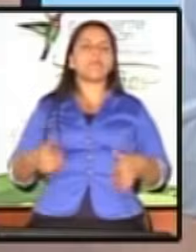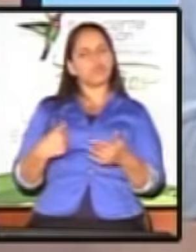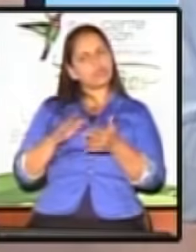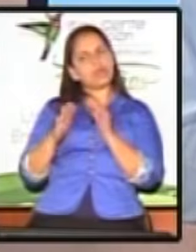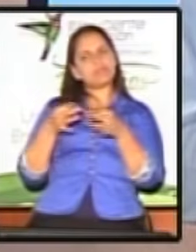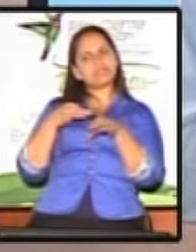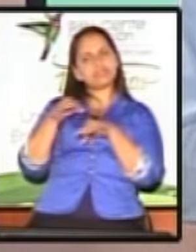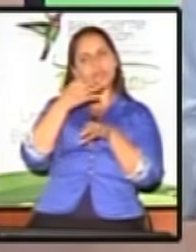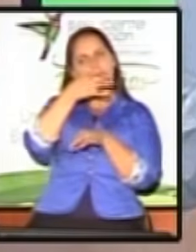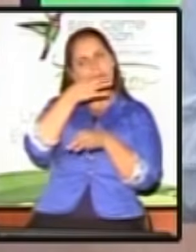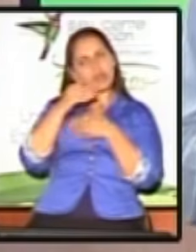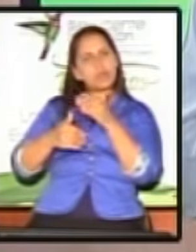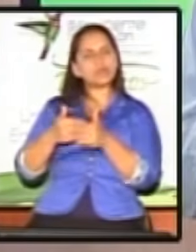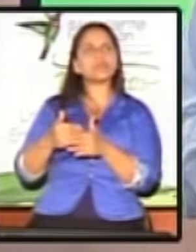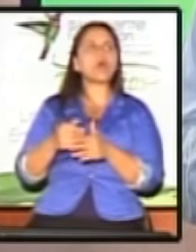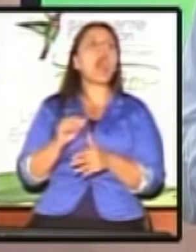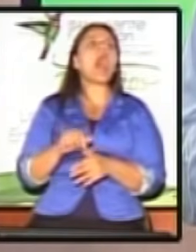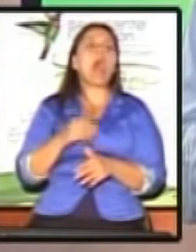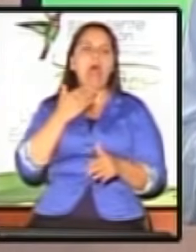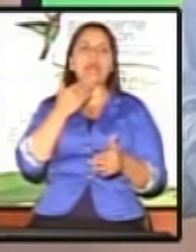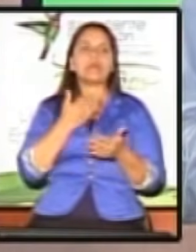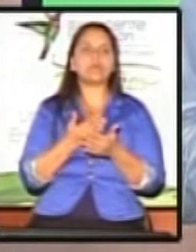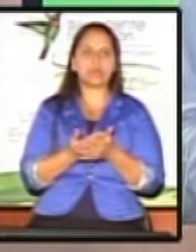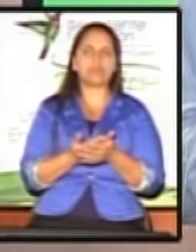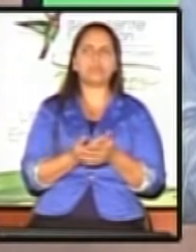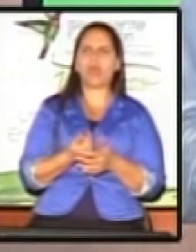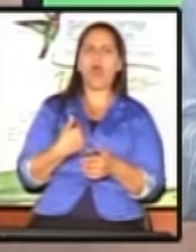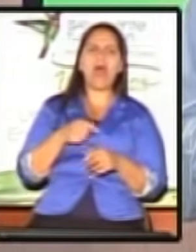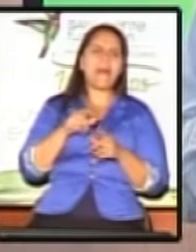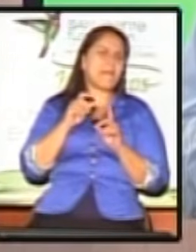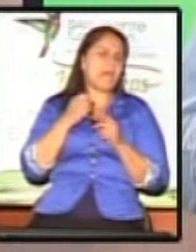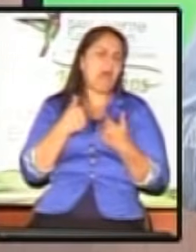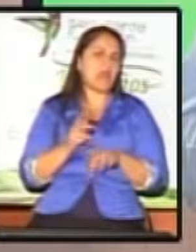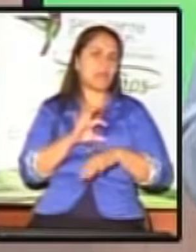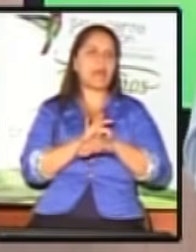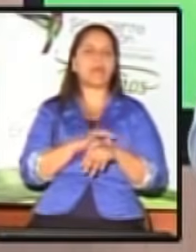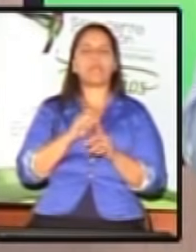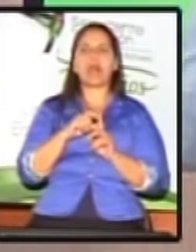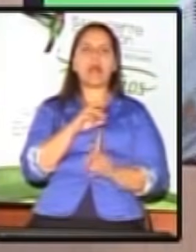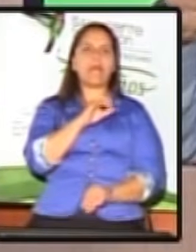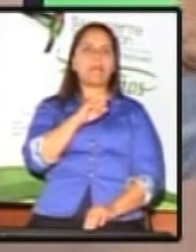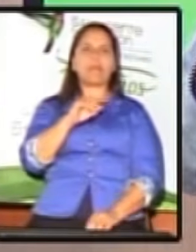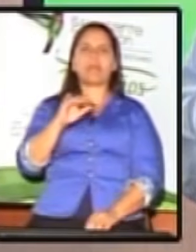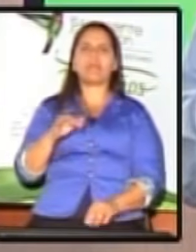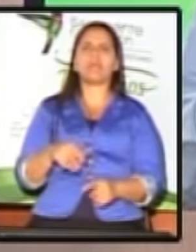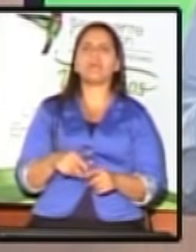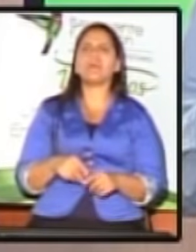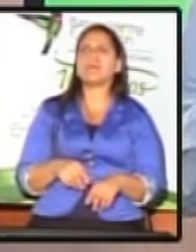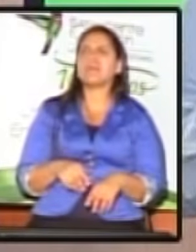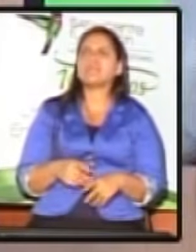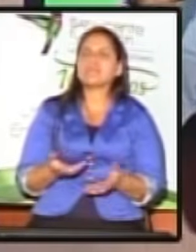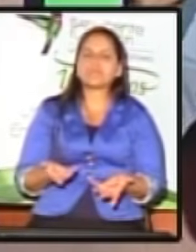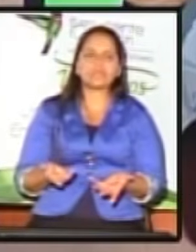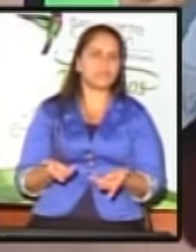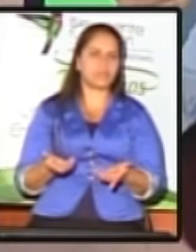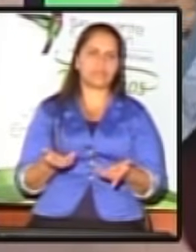un proceso. Ese primer momento de cuidado, que es con un paciente que puede ser igual que cualquiera de nosotros,